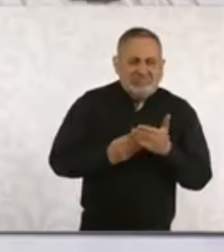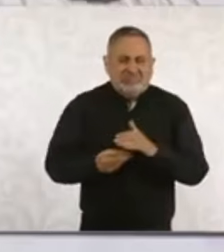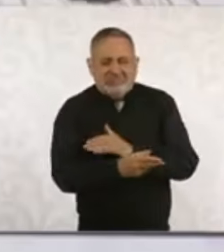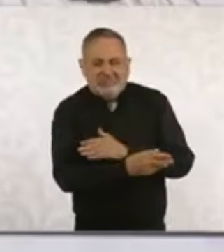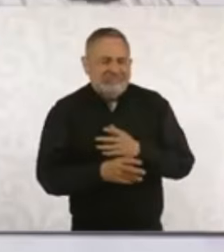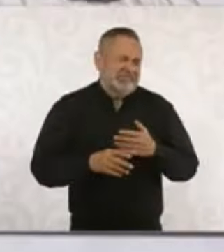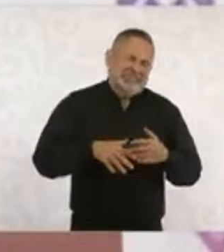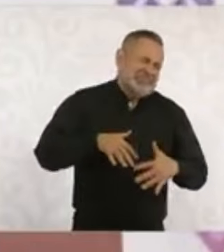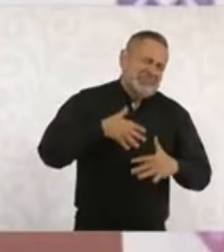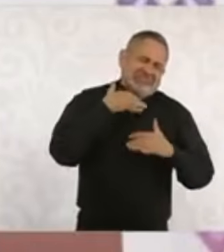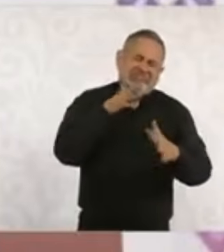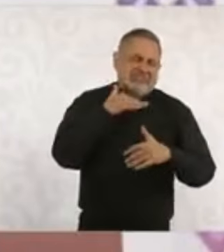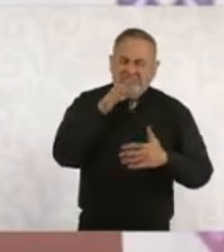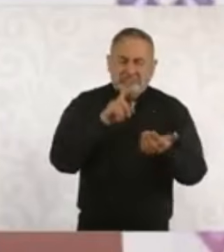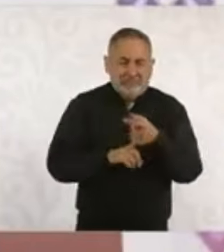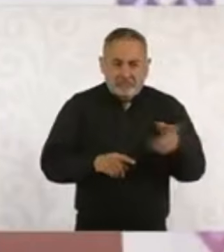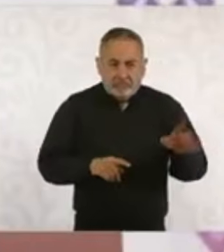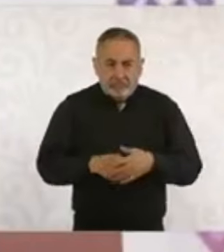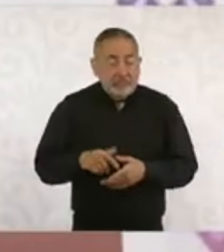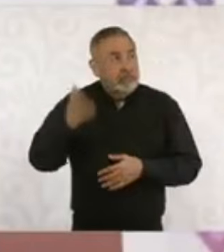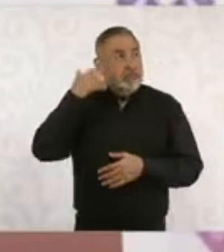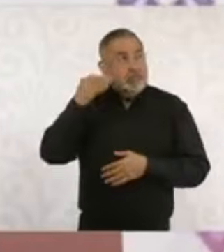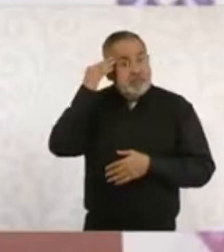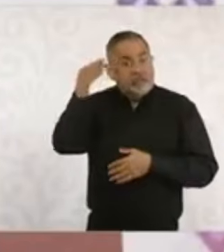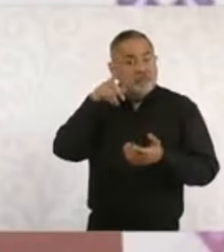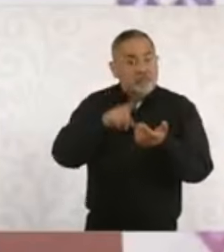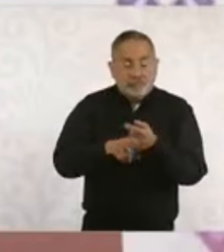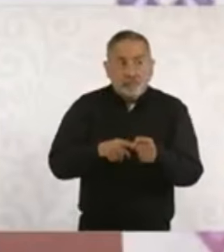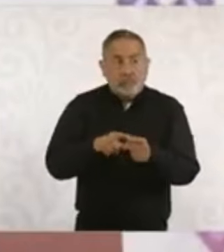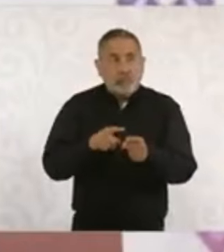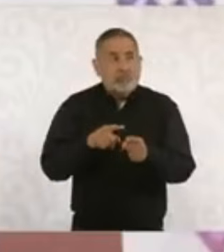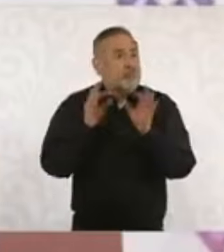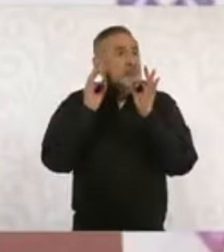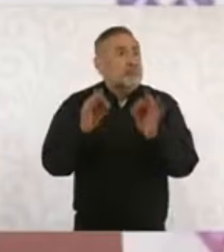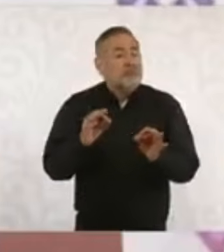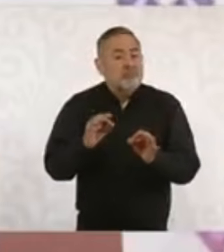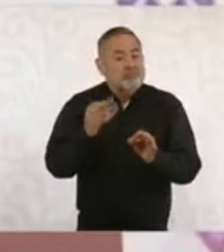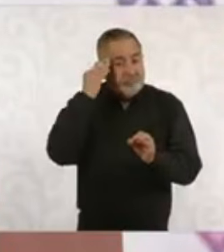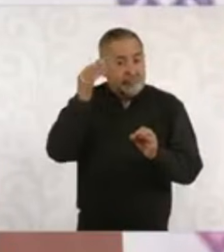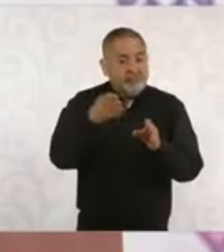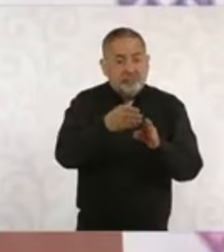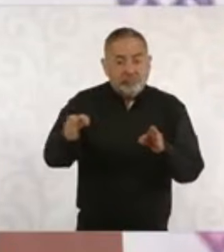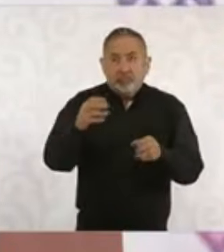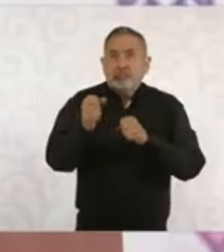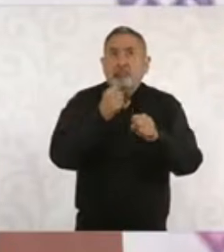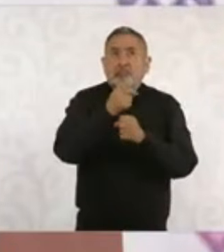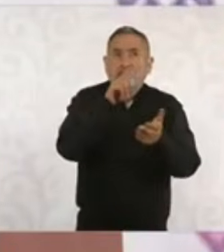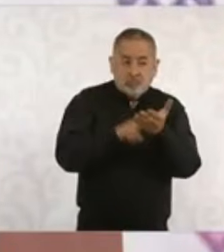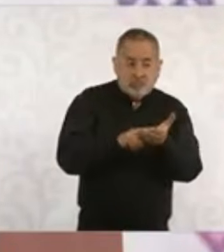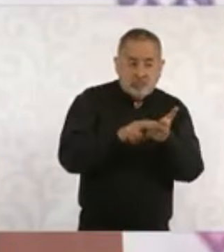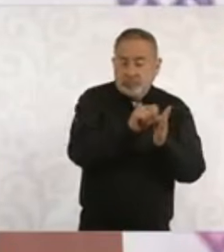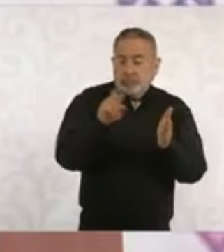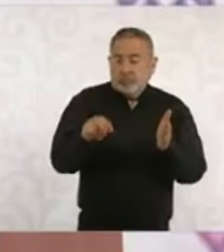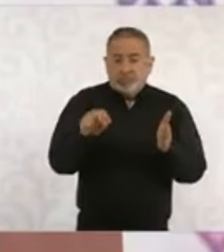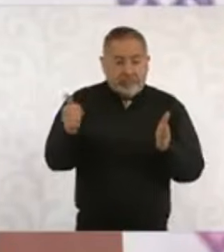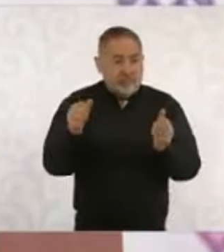recursos, porque si hubo recursos en algún periodo, particularmente fue en el periodo de 2000 a 2006